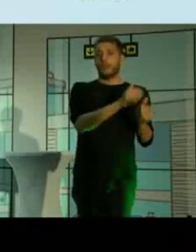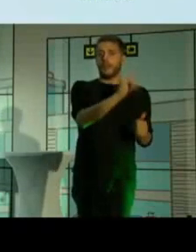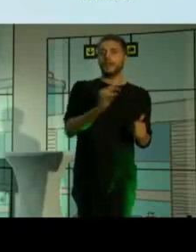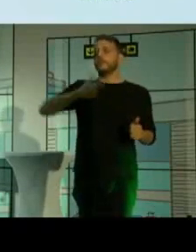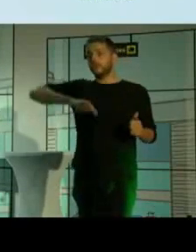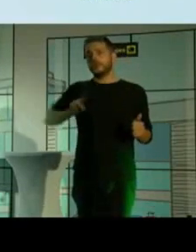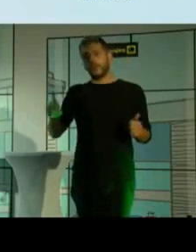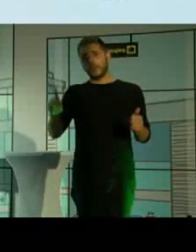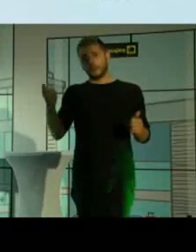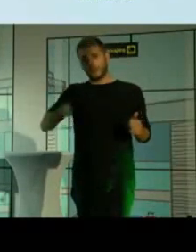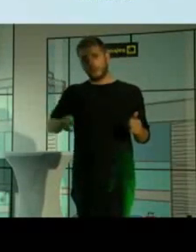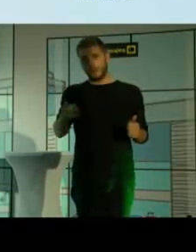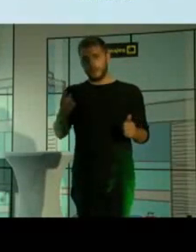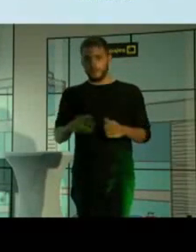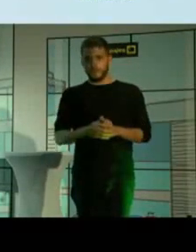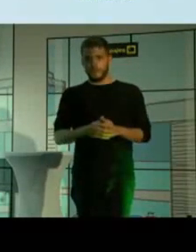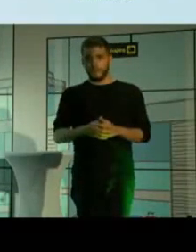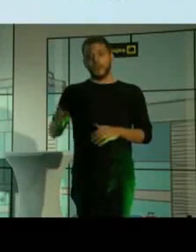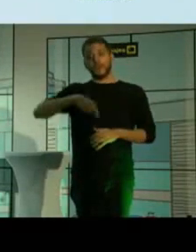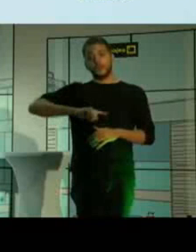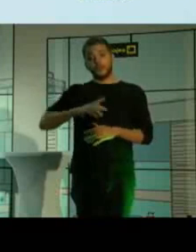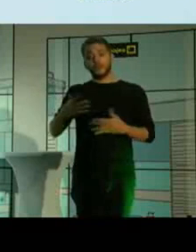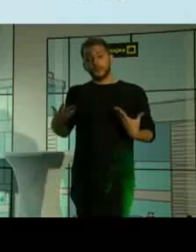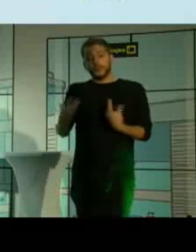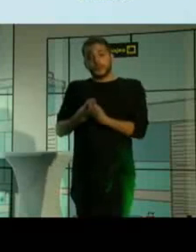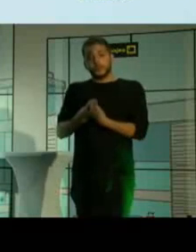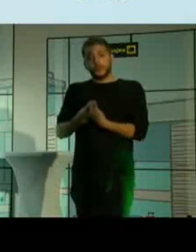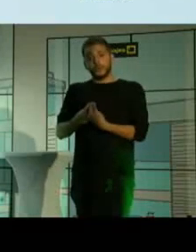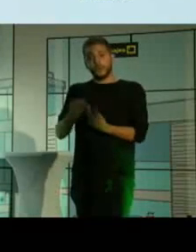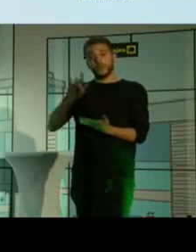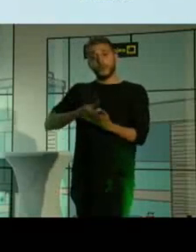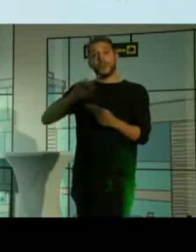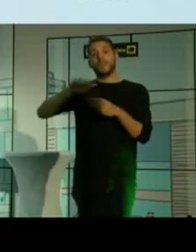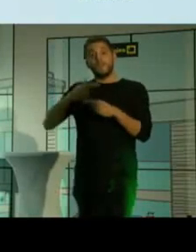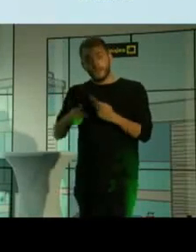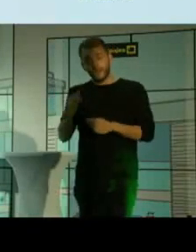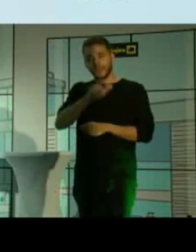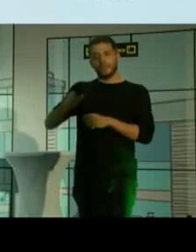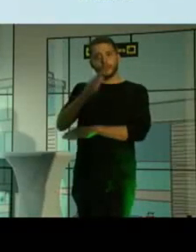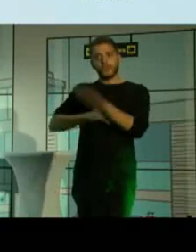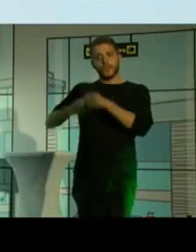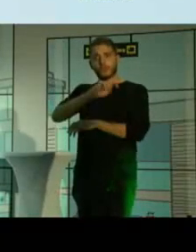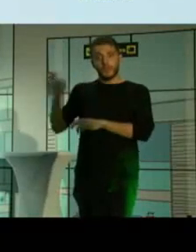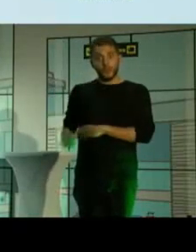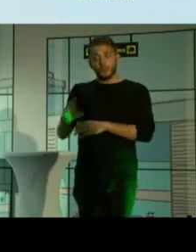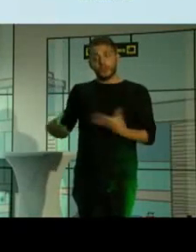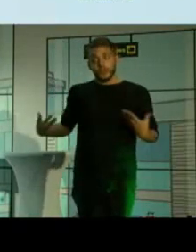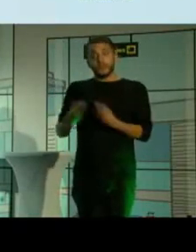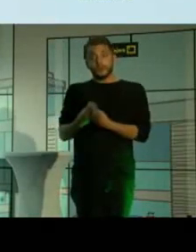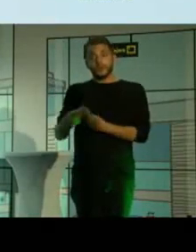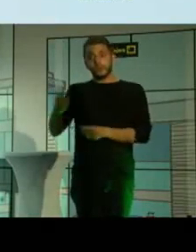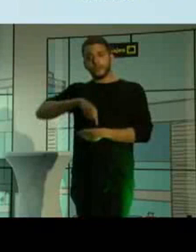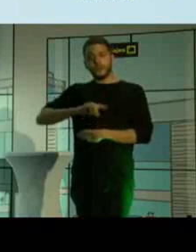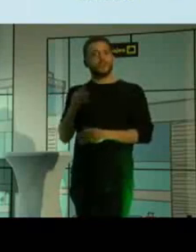derecho a tenerlos queremos construir junto con las familias y otras discapacidades pero tenemos derecho